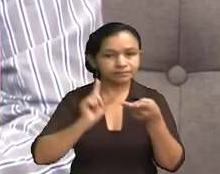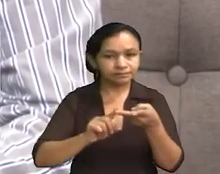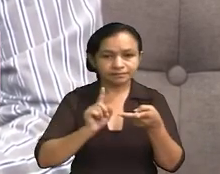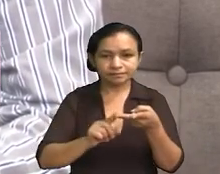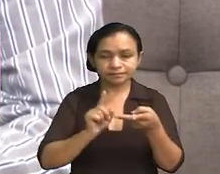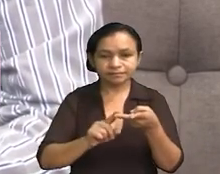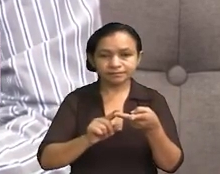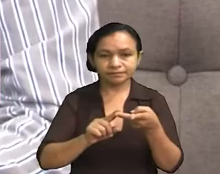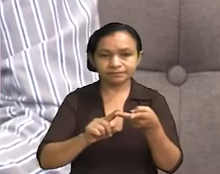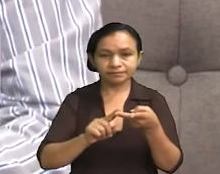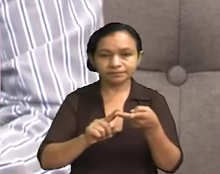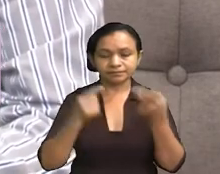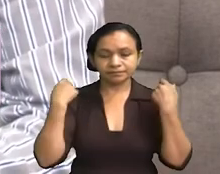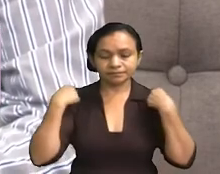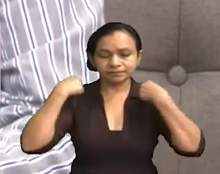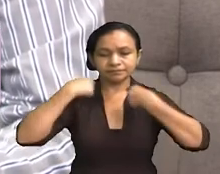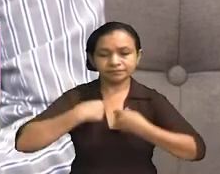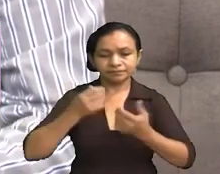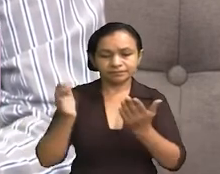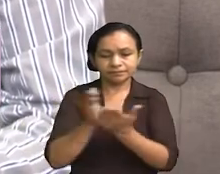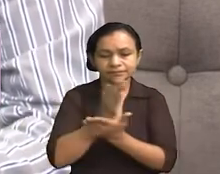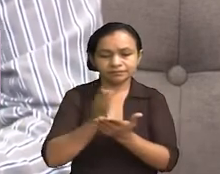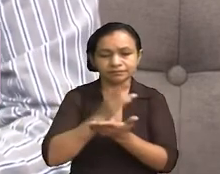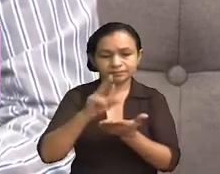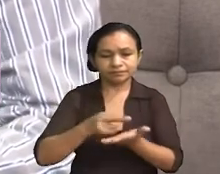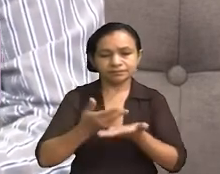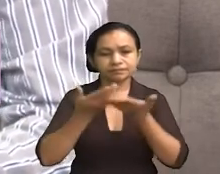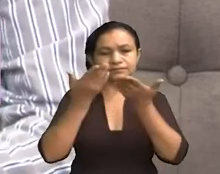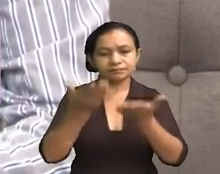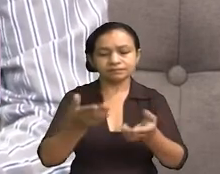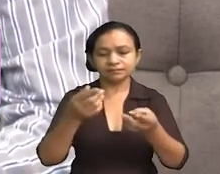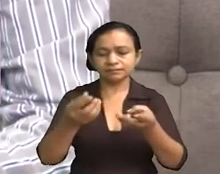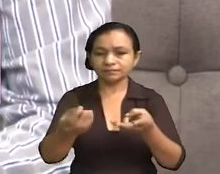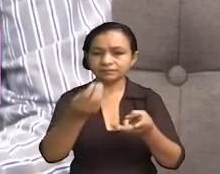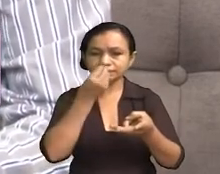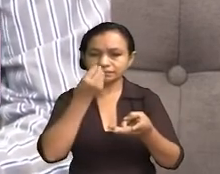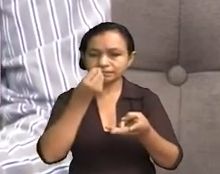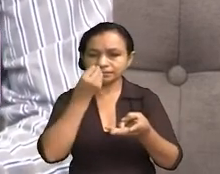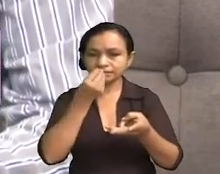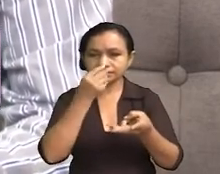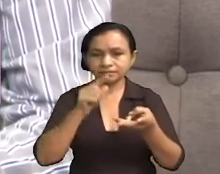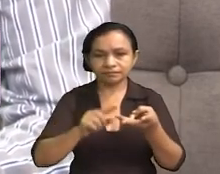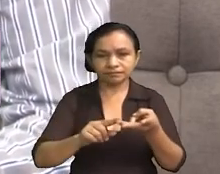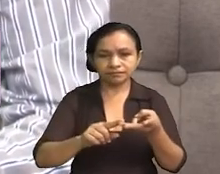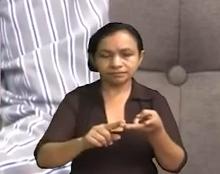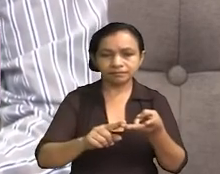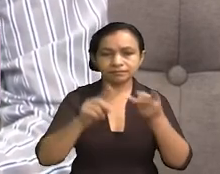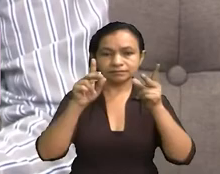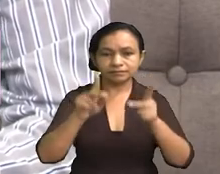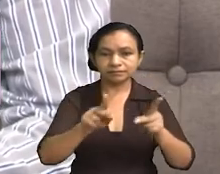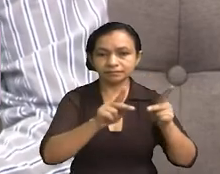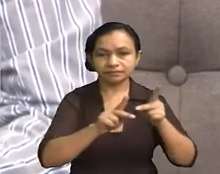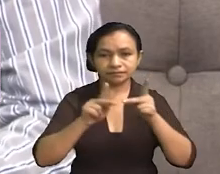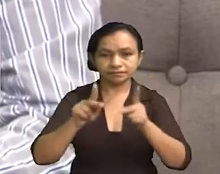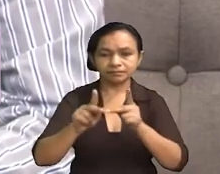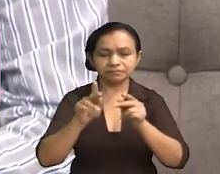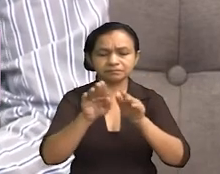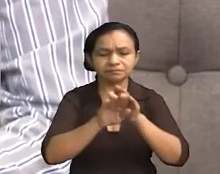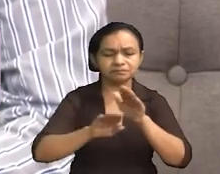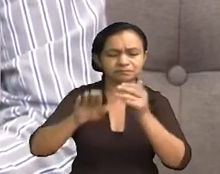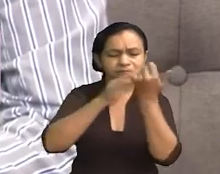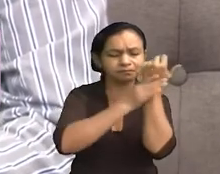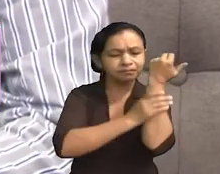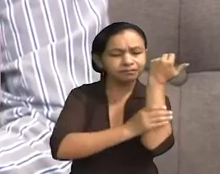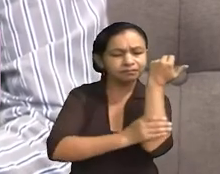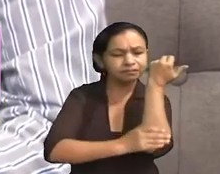lo que es el paquete y la mochila escolar, los paquetes alimentarios para las personas más vulnerables de